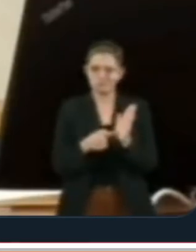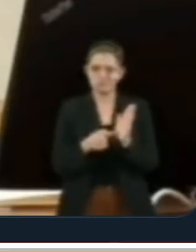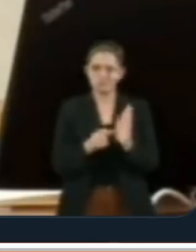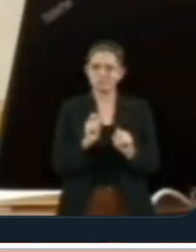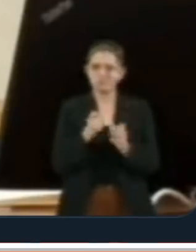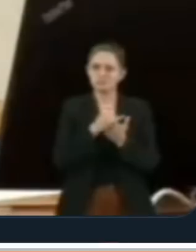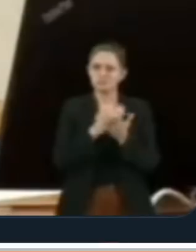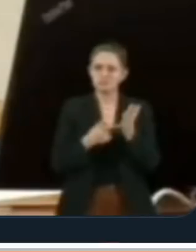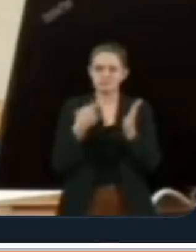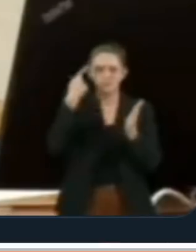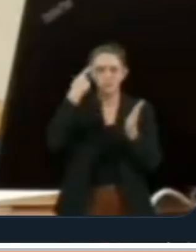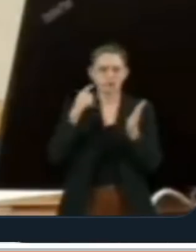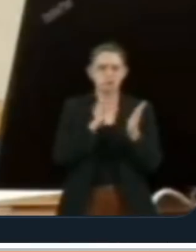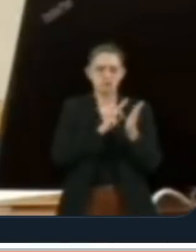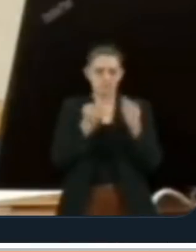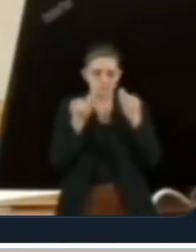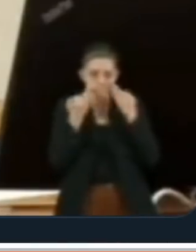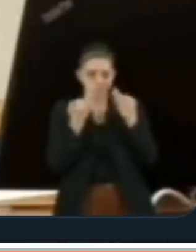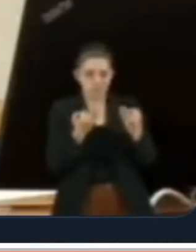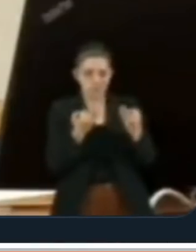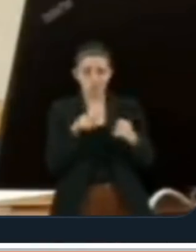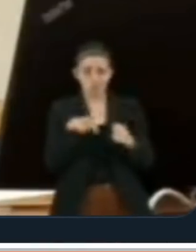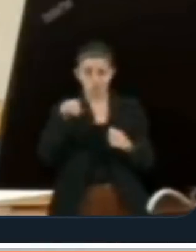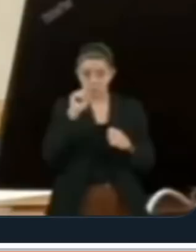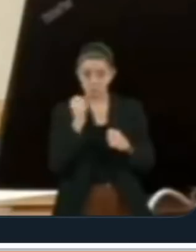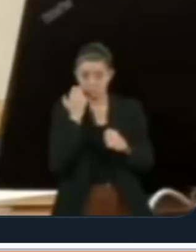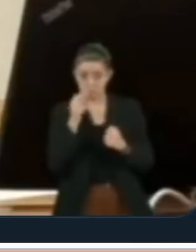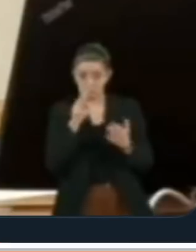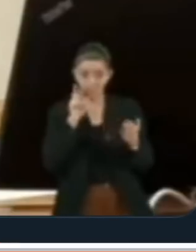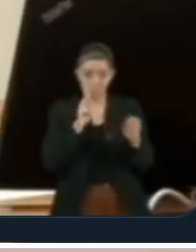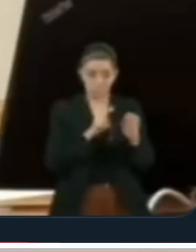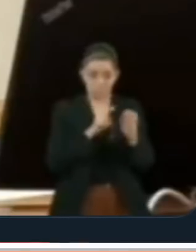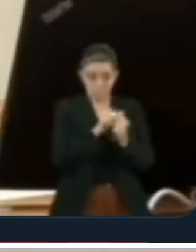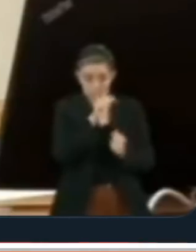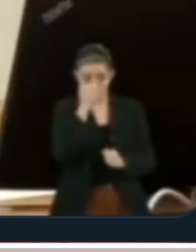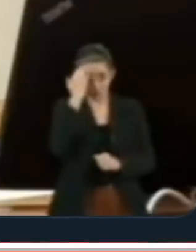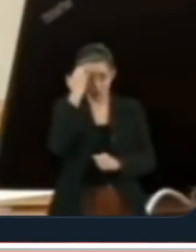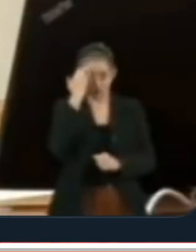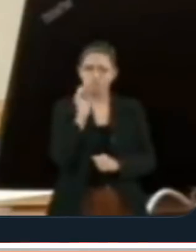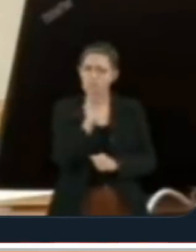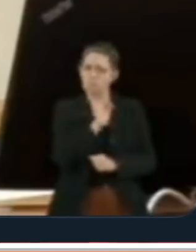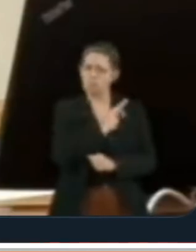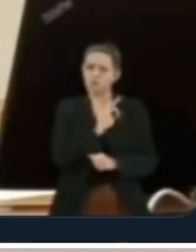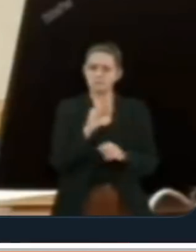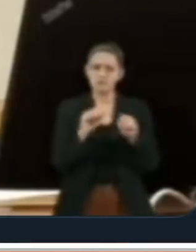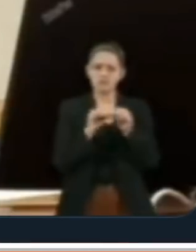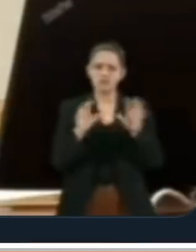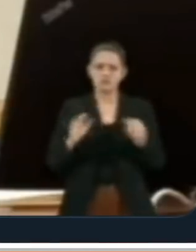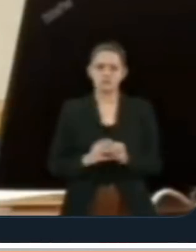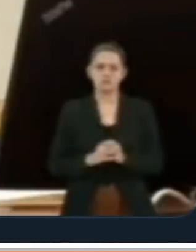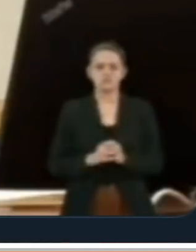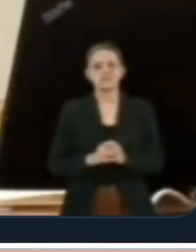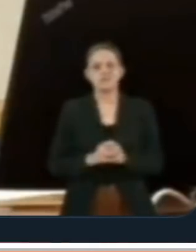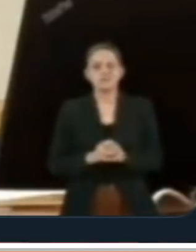informe que permite constatar ese hecho para quien lo quiera ver. Por supuesto, para quien tenga